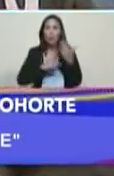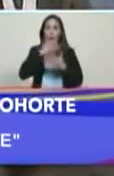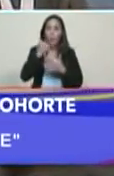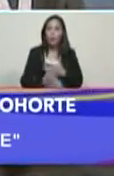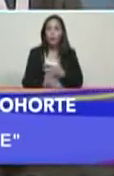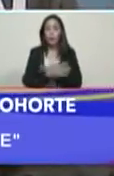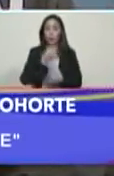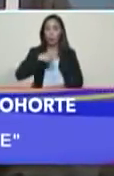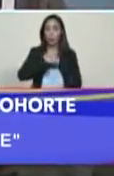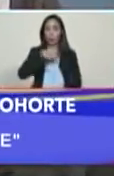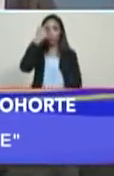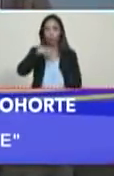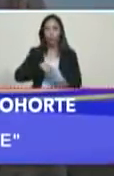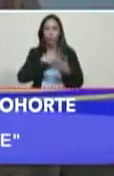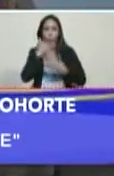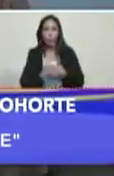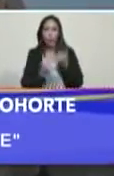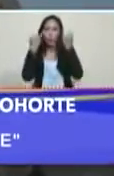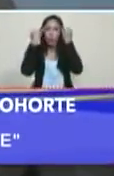como el nuestro,